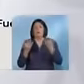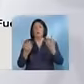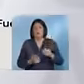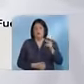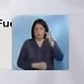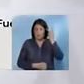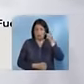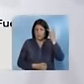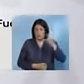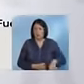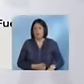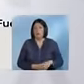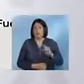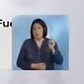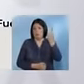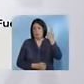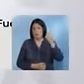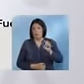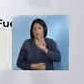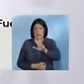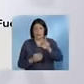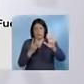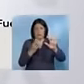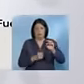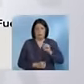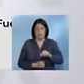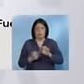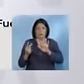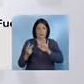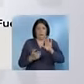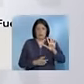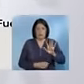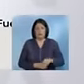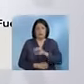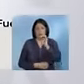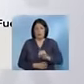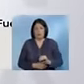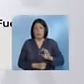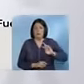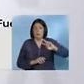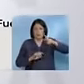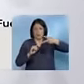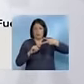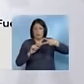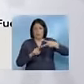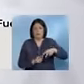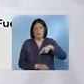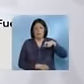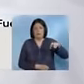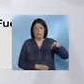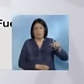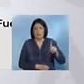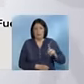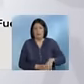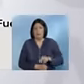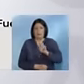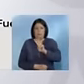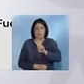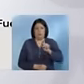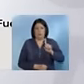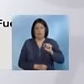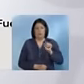Keiko Fujimori se ubica en el primer lugar con 39.75%, seguida de PPK, que ubica el segundo puesto